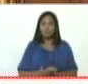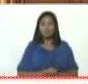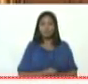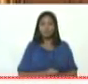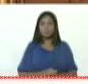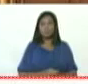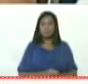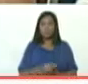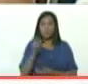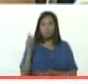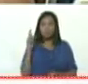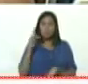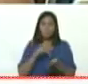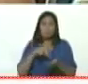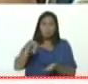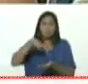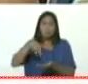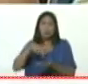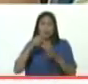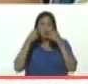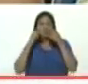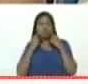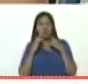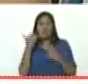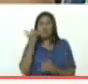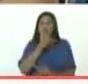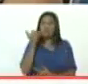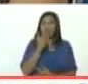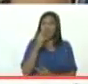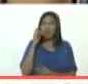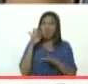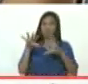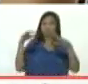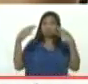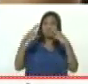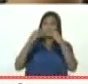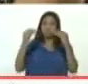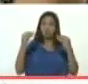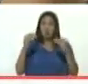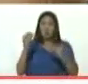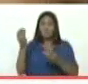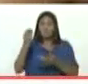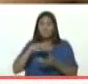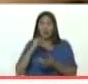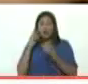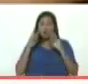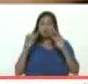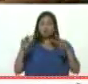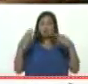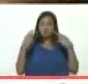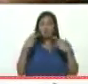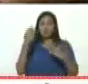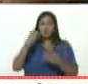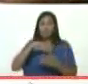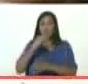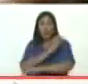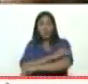La gente va, baila, llora, ríe, lo ve todo el mundo. Lo ven más los escuálidos que nosotros.